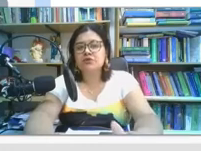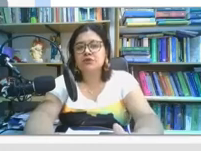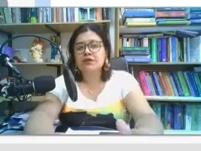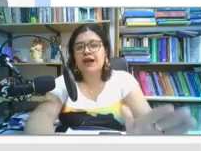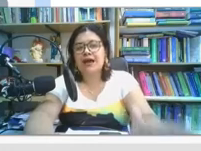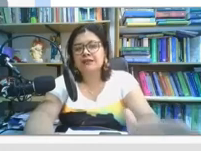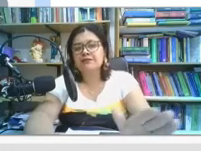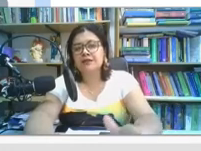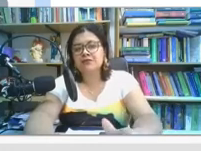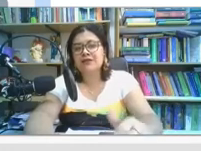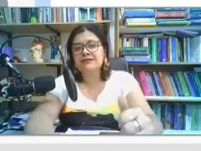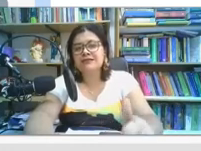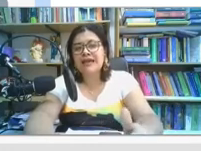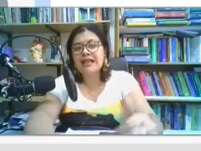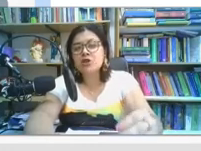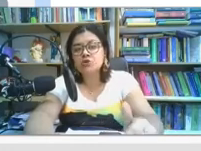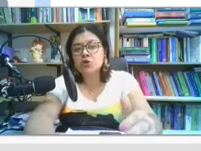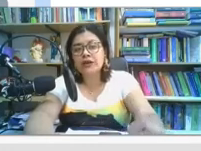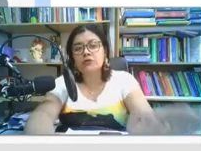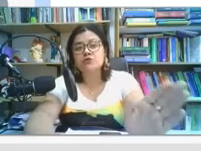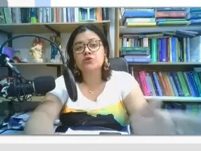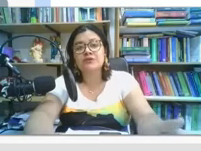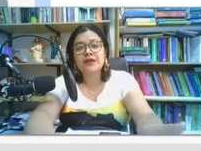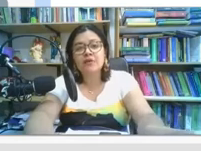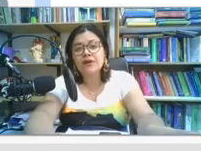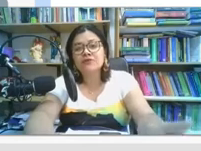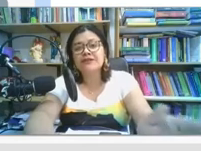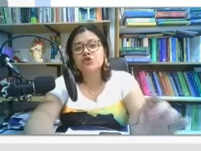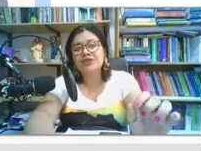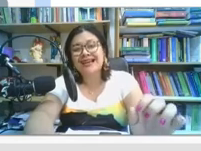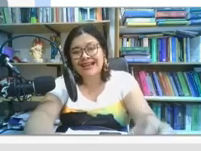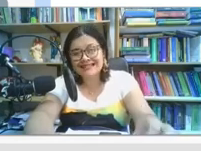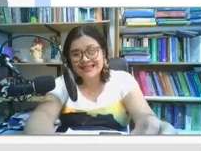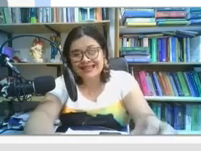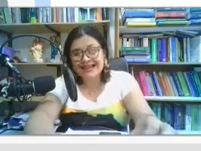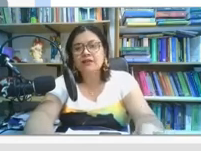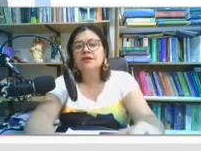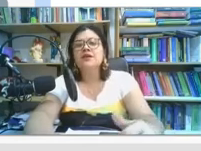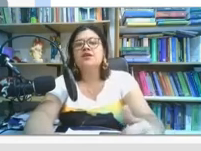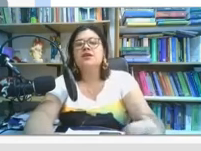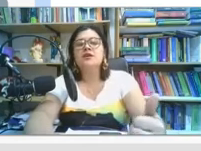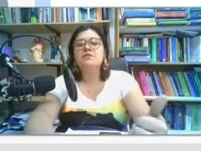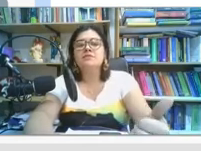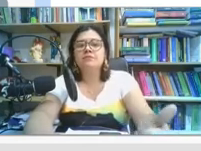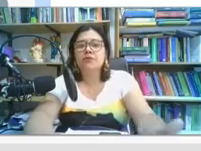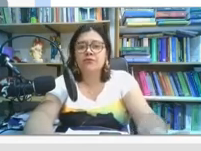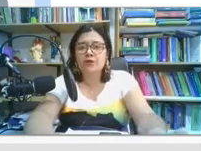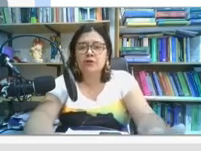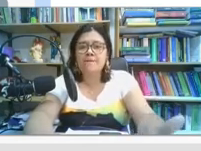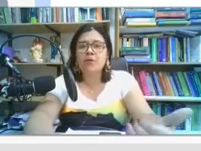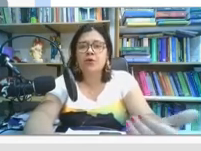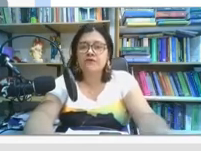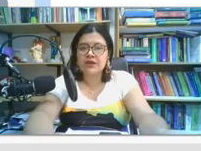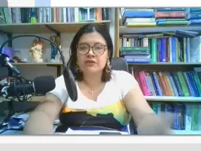inscripción antes de seleccionar sean los correctos si no está de acuerdo seleccione cancelar y por